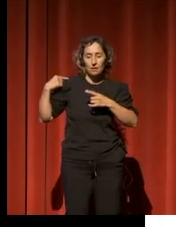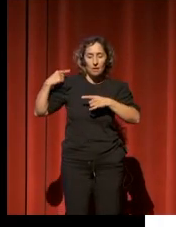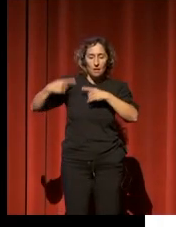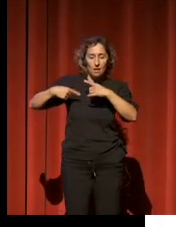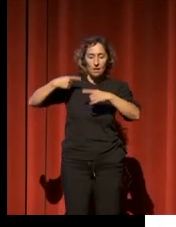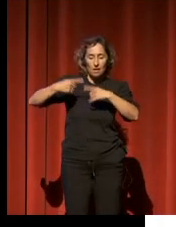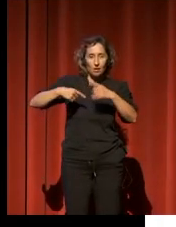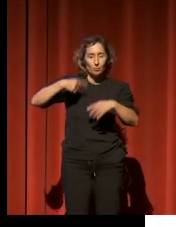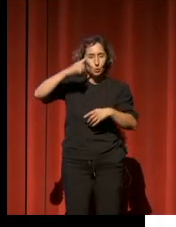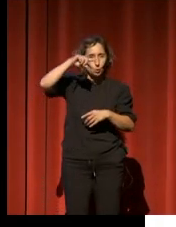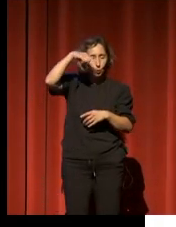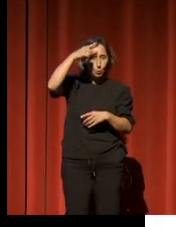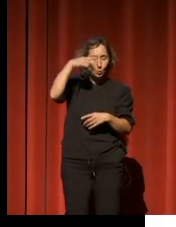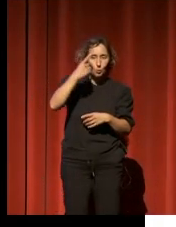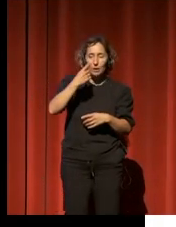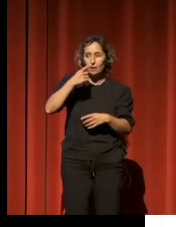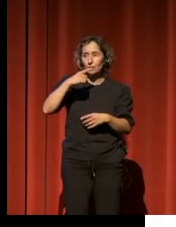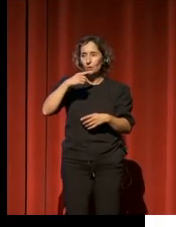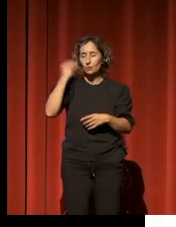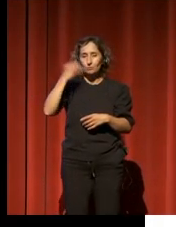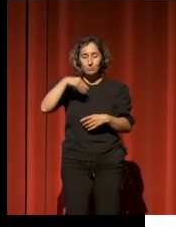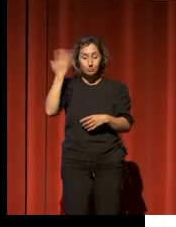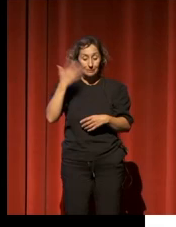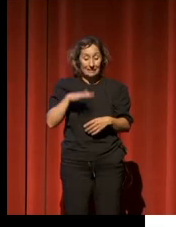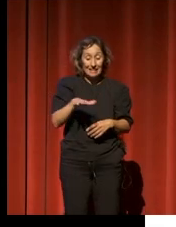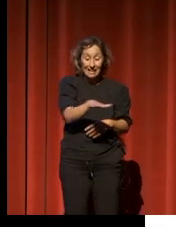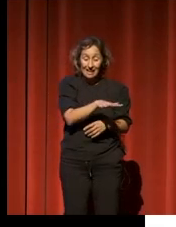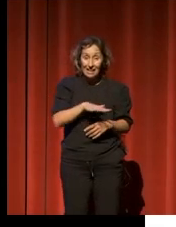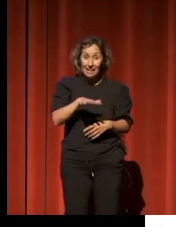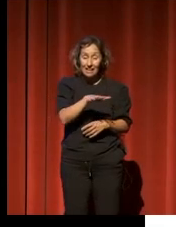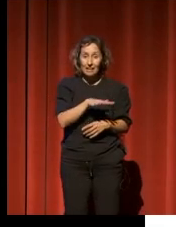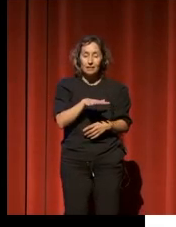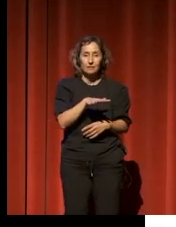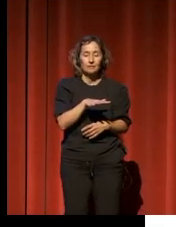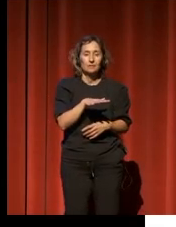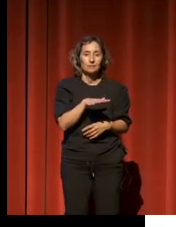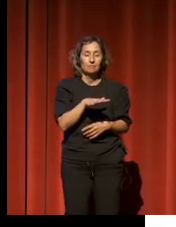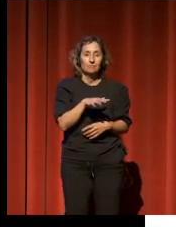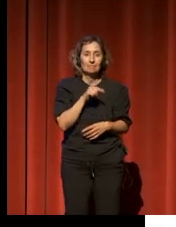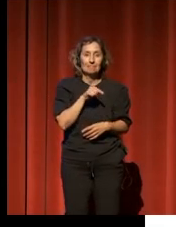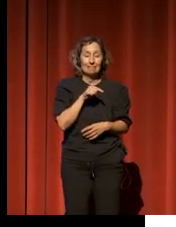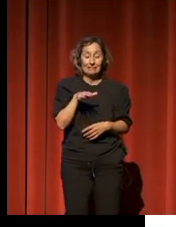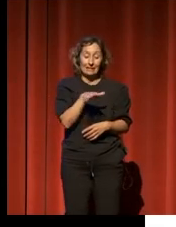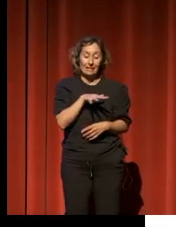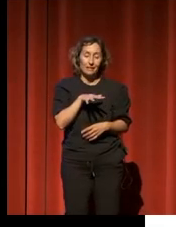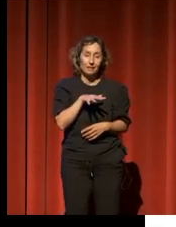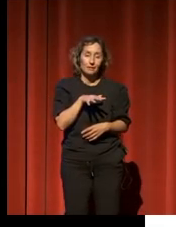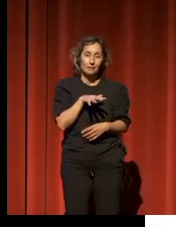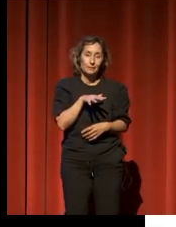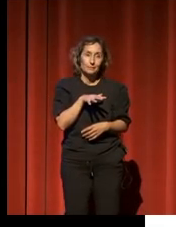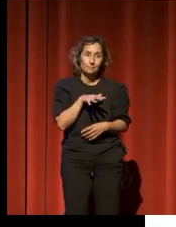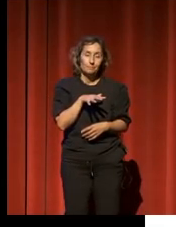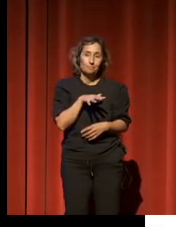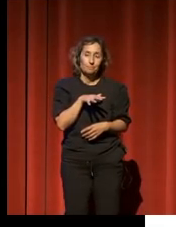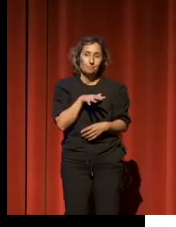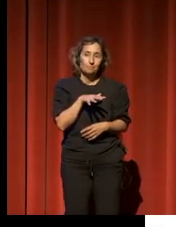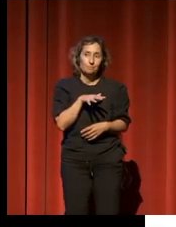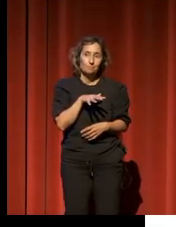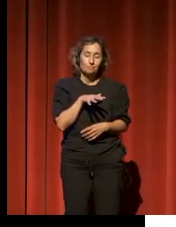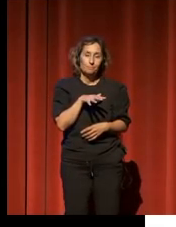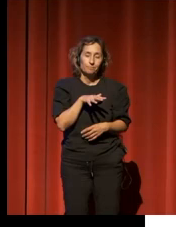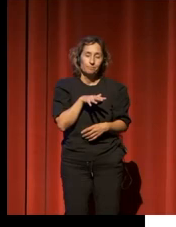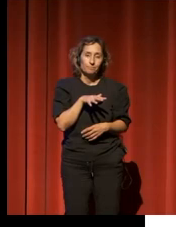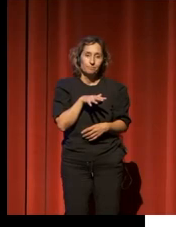extensión cultural etcétera eh el área donde eh más eh eh más